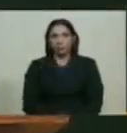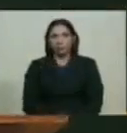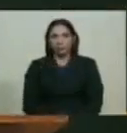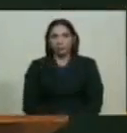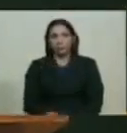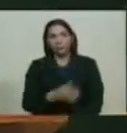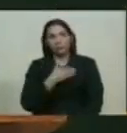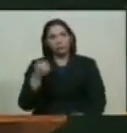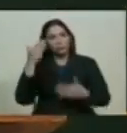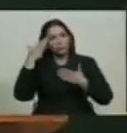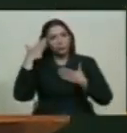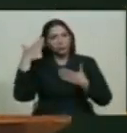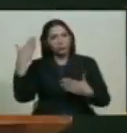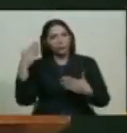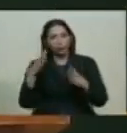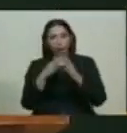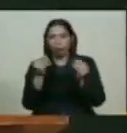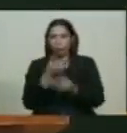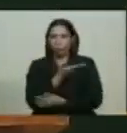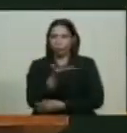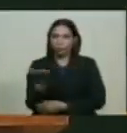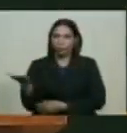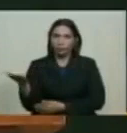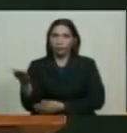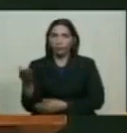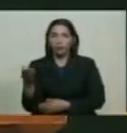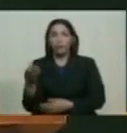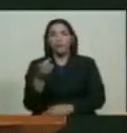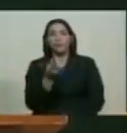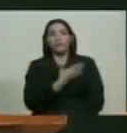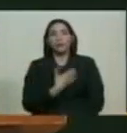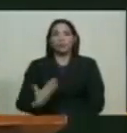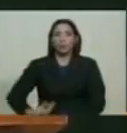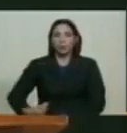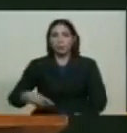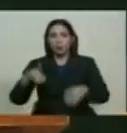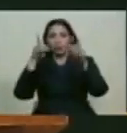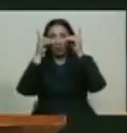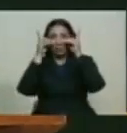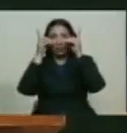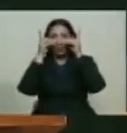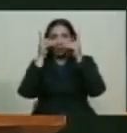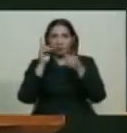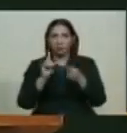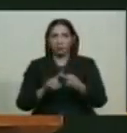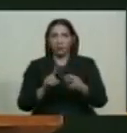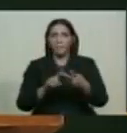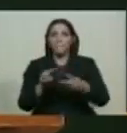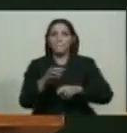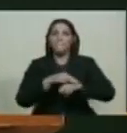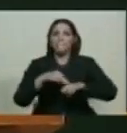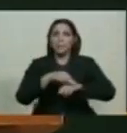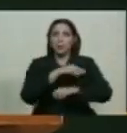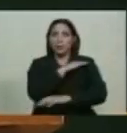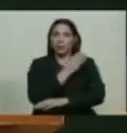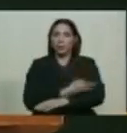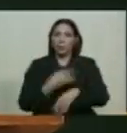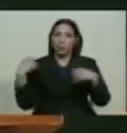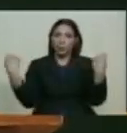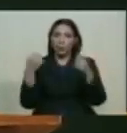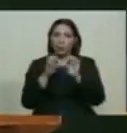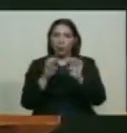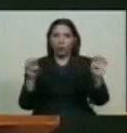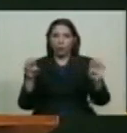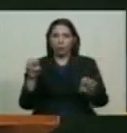Quiero saludar a las autoridades presentes, la vicepresidenta Delcy Rodríguez y el ministro del Poder Popular para la Educación,